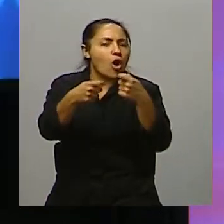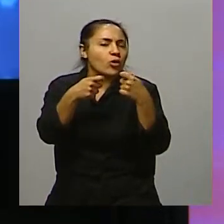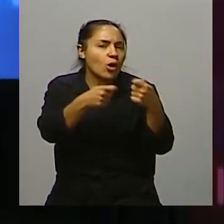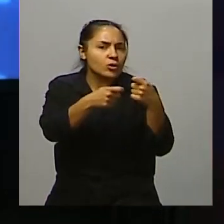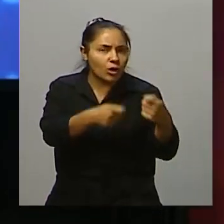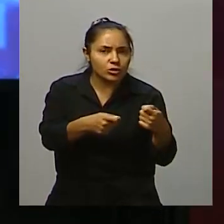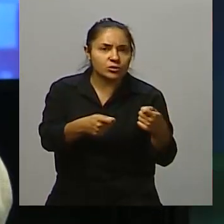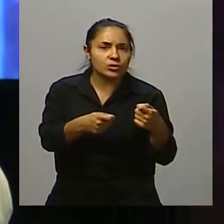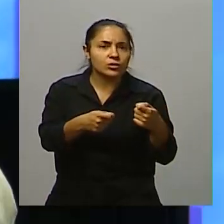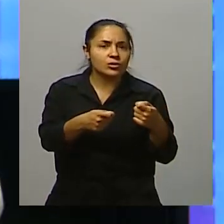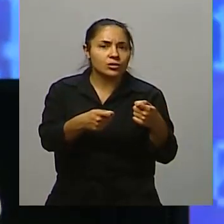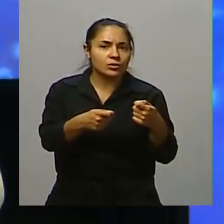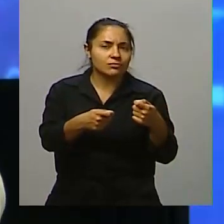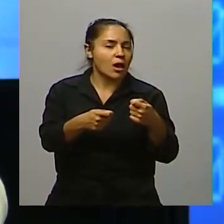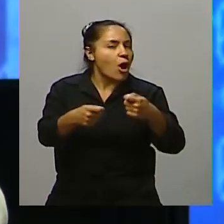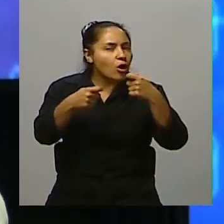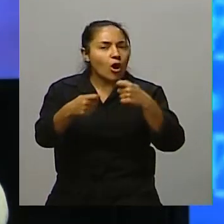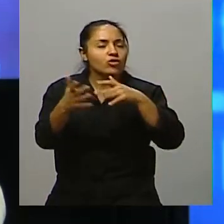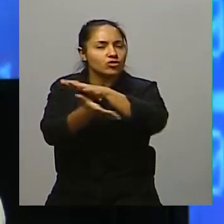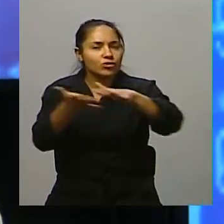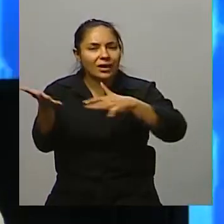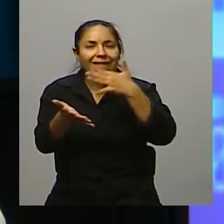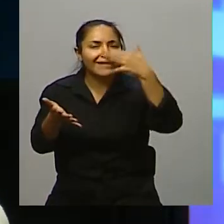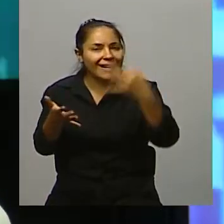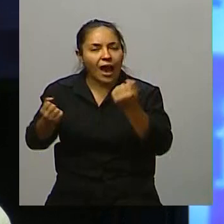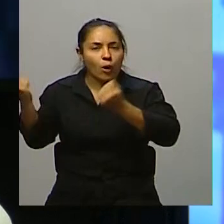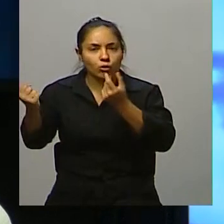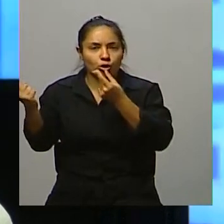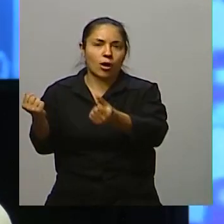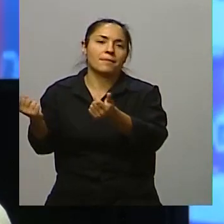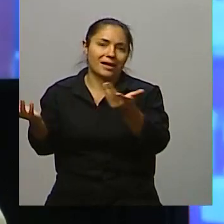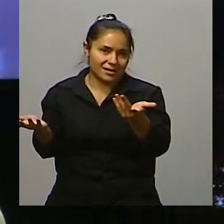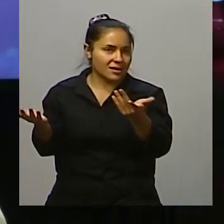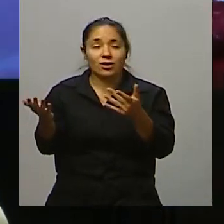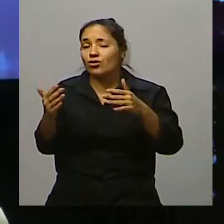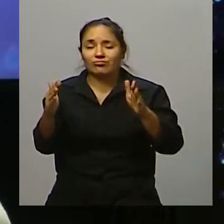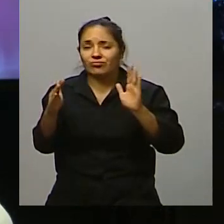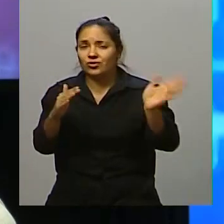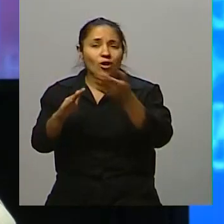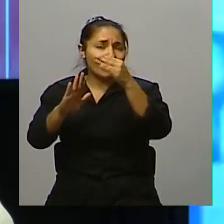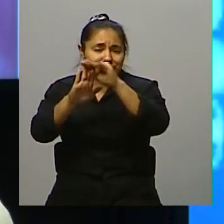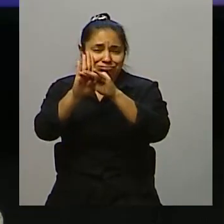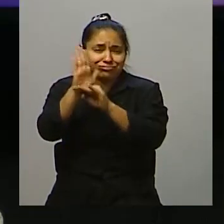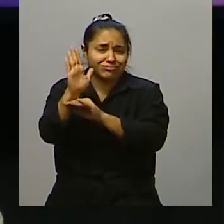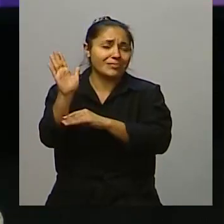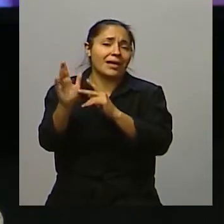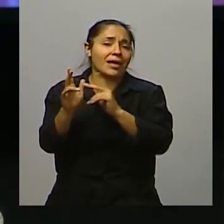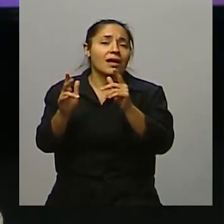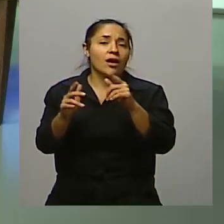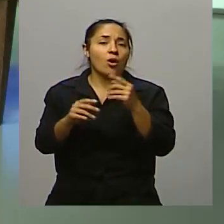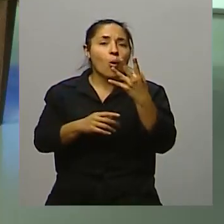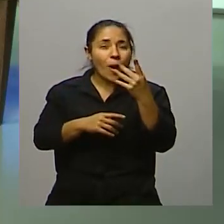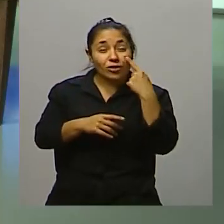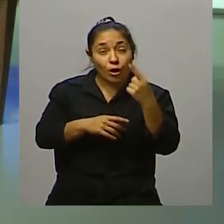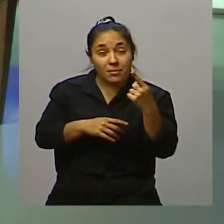hacerlo contra el verdadero costo social que tiene la compra del vehículo, que es considerando todos estos componentes. Eso es el precio social. O sea que esos 4.000